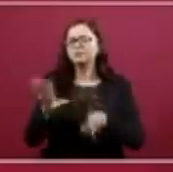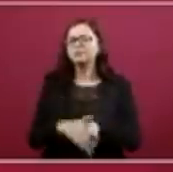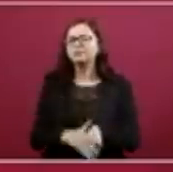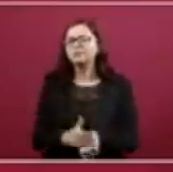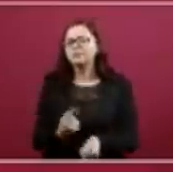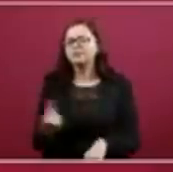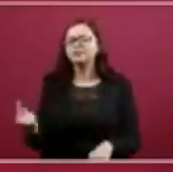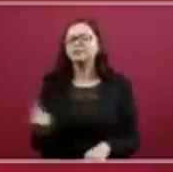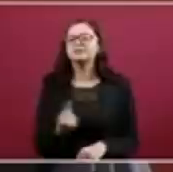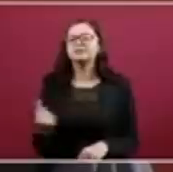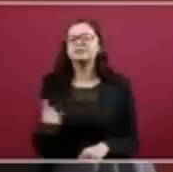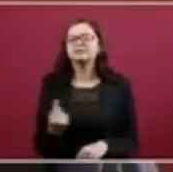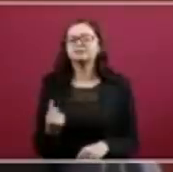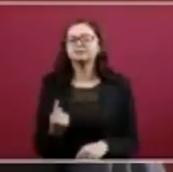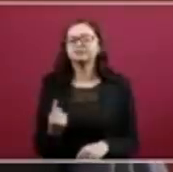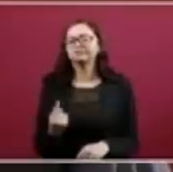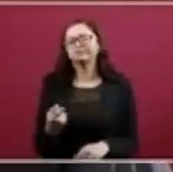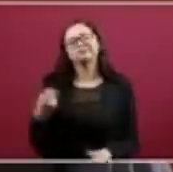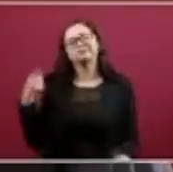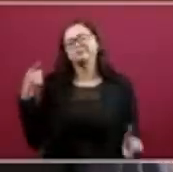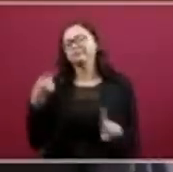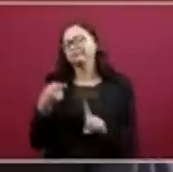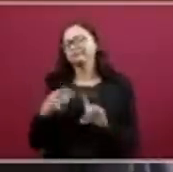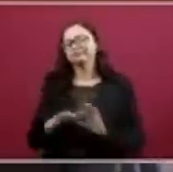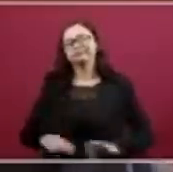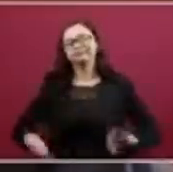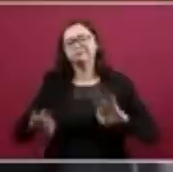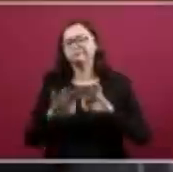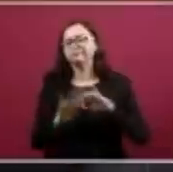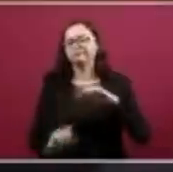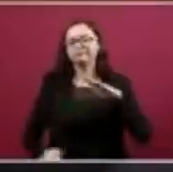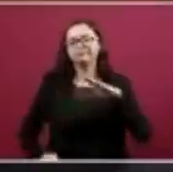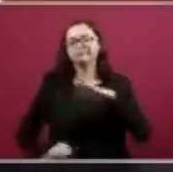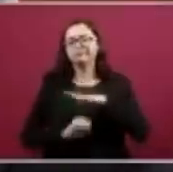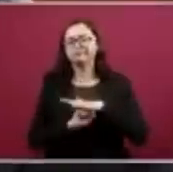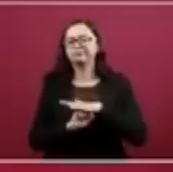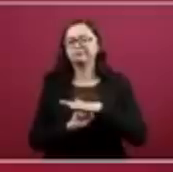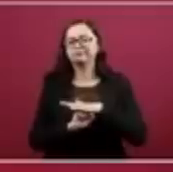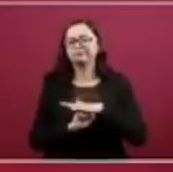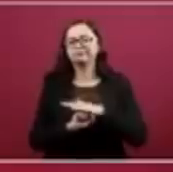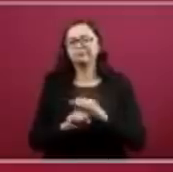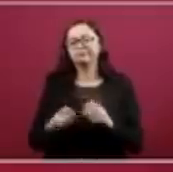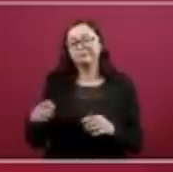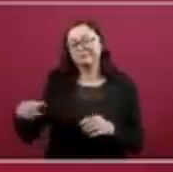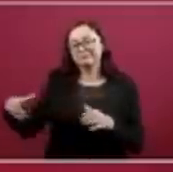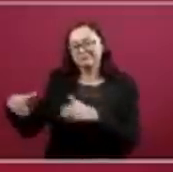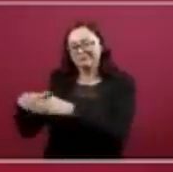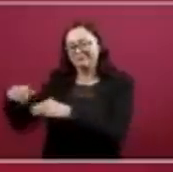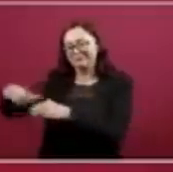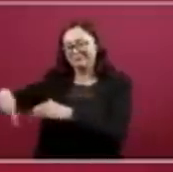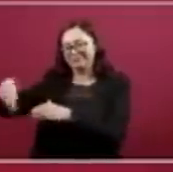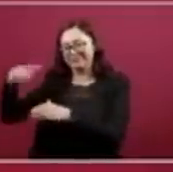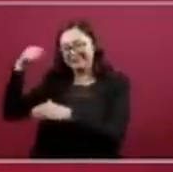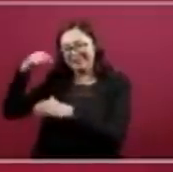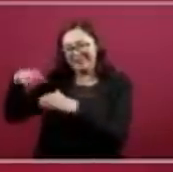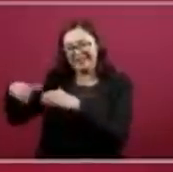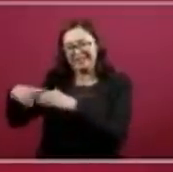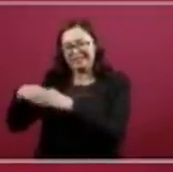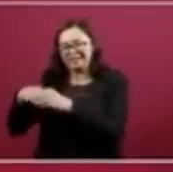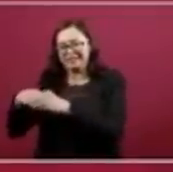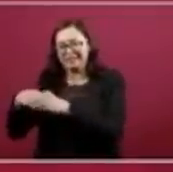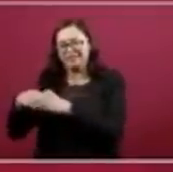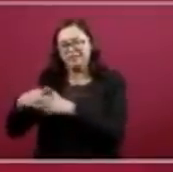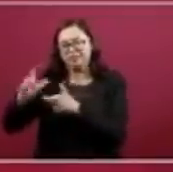en un elemento, como dicen los tecnócratas, en una